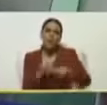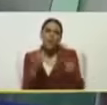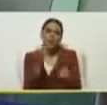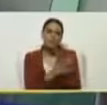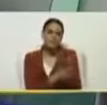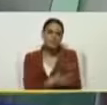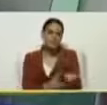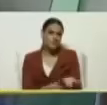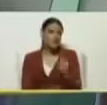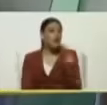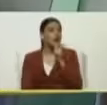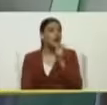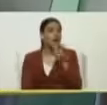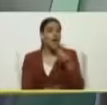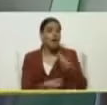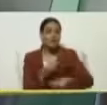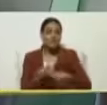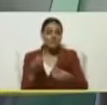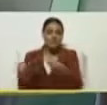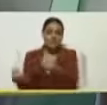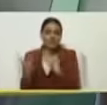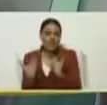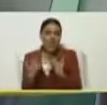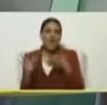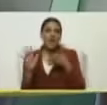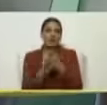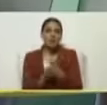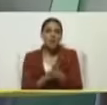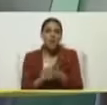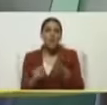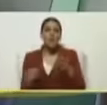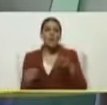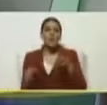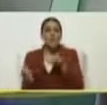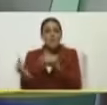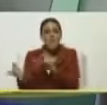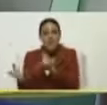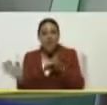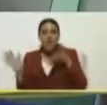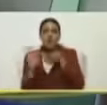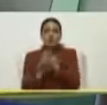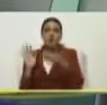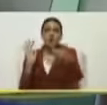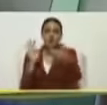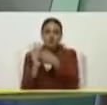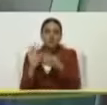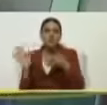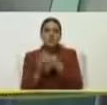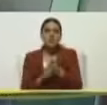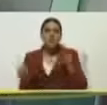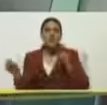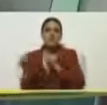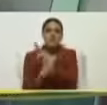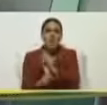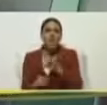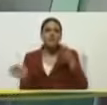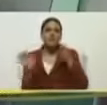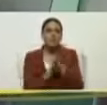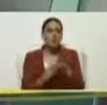¿Quiénes provocaron la delincuencia criminal contra la economía y el desabastecimiento inducido?